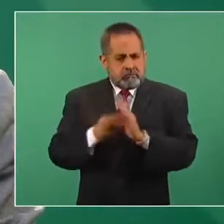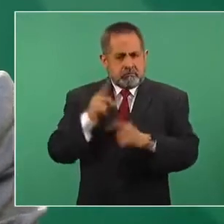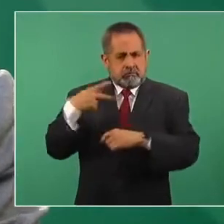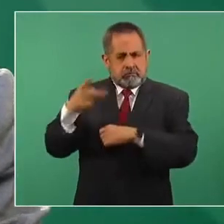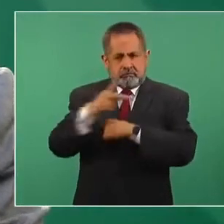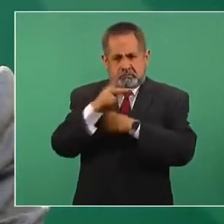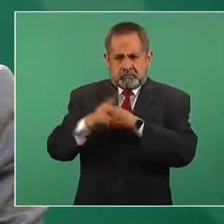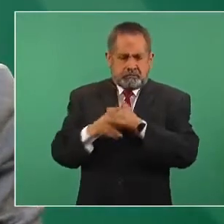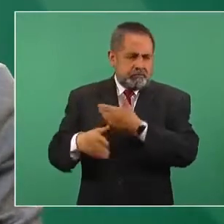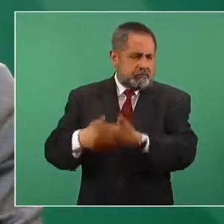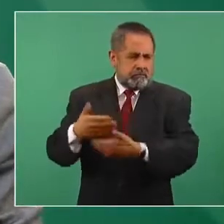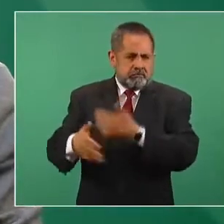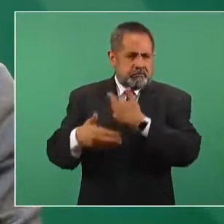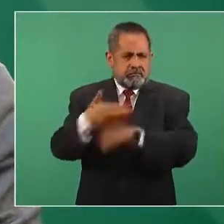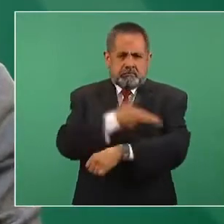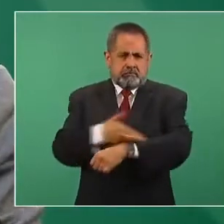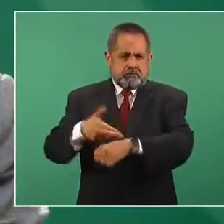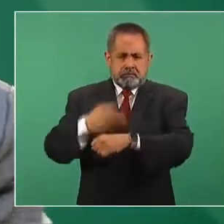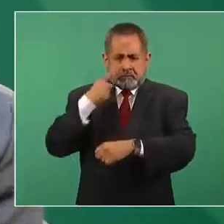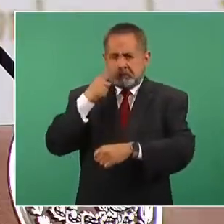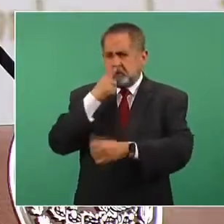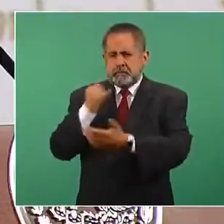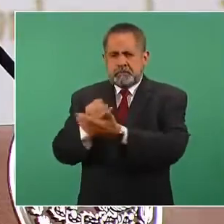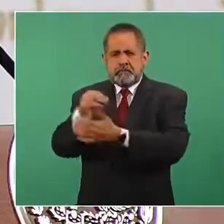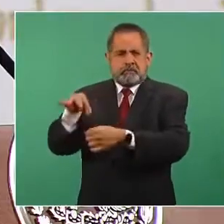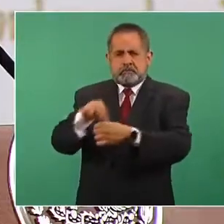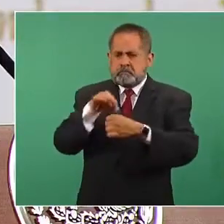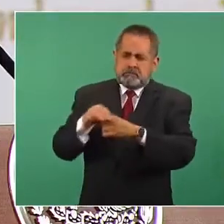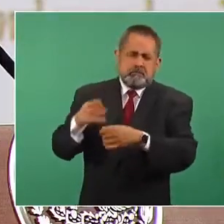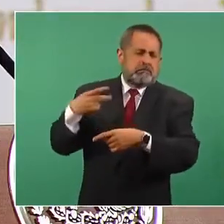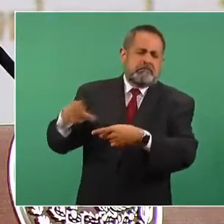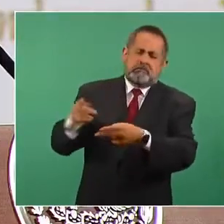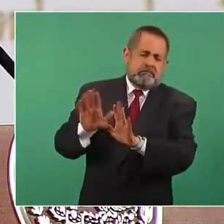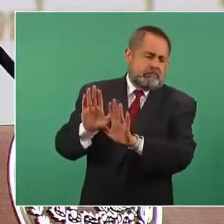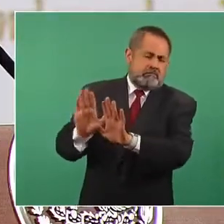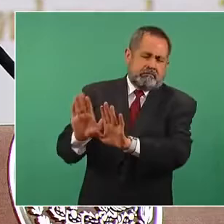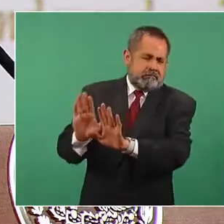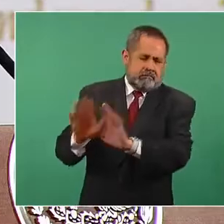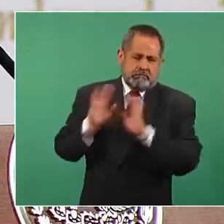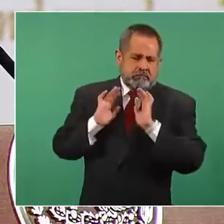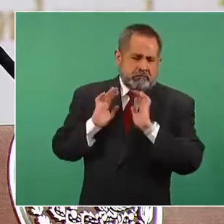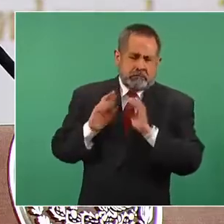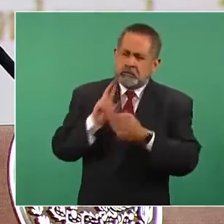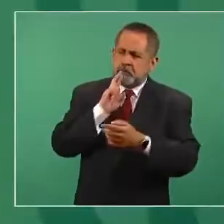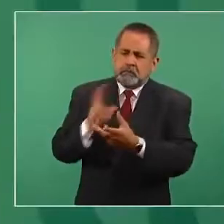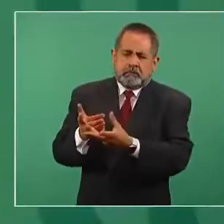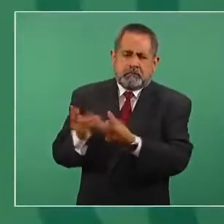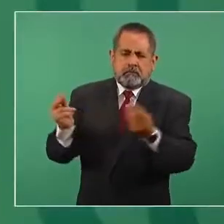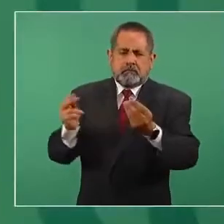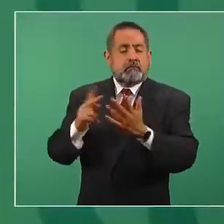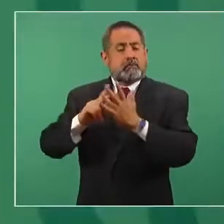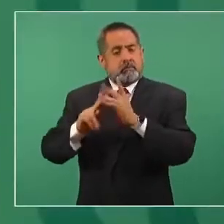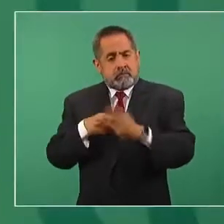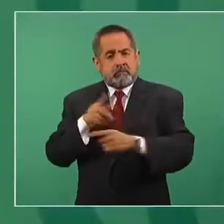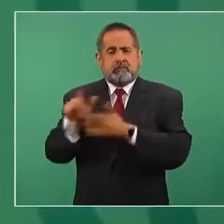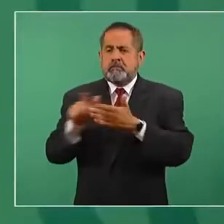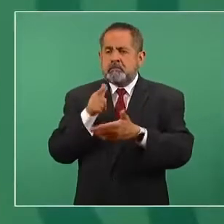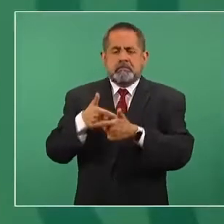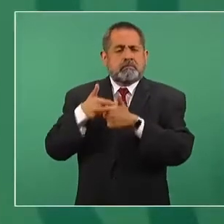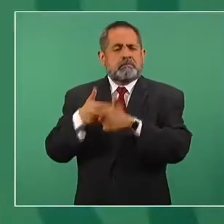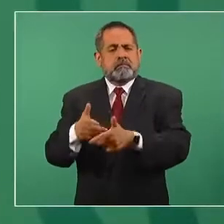y por la vía democrática resolvieron sus asuntos, se